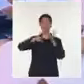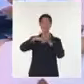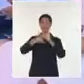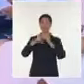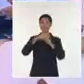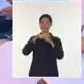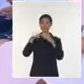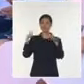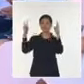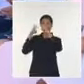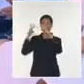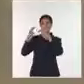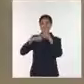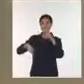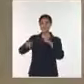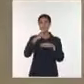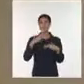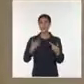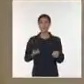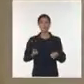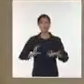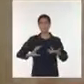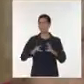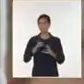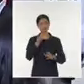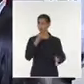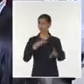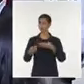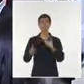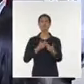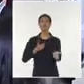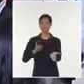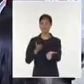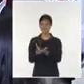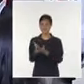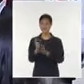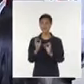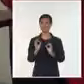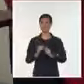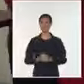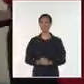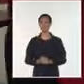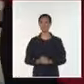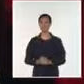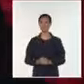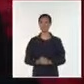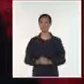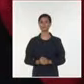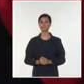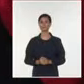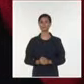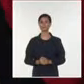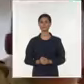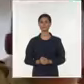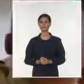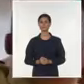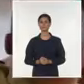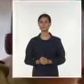investigativos, por muy complejos que sean los tiempos. Desde Santiago de Cuba, el camarógrafo